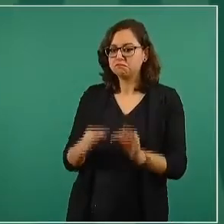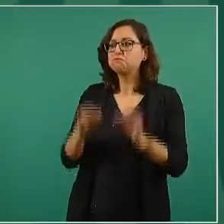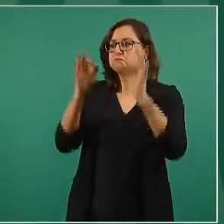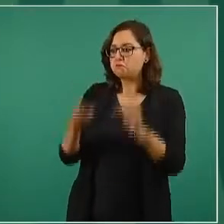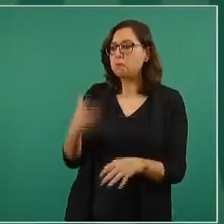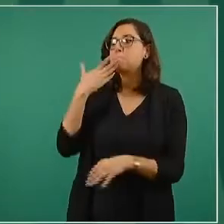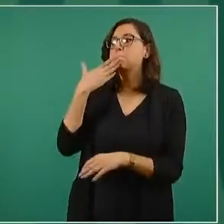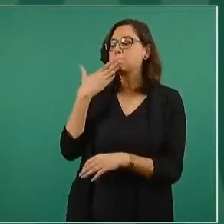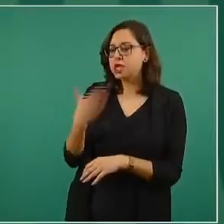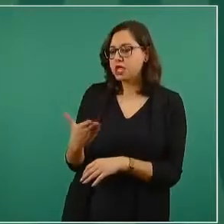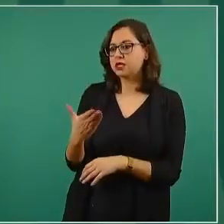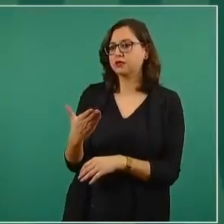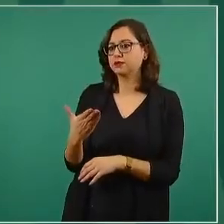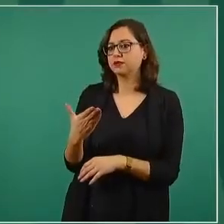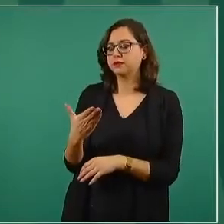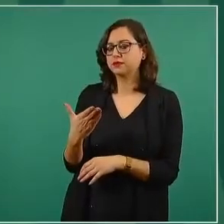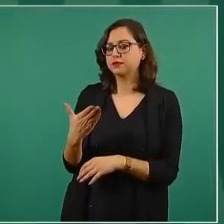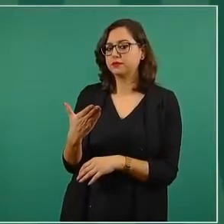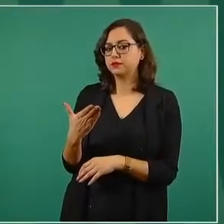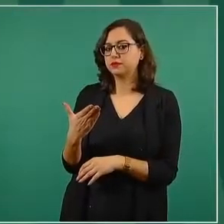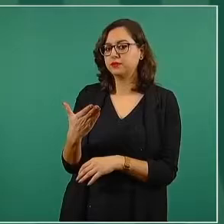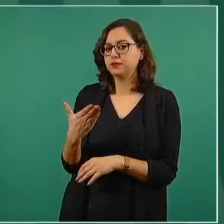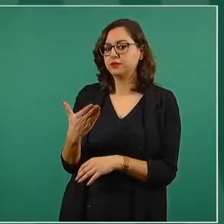Tan es así